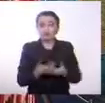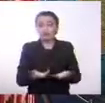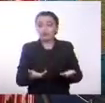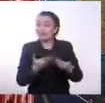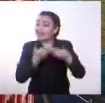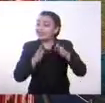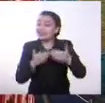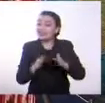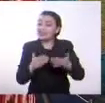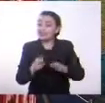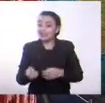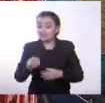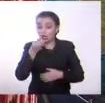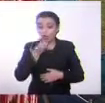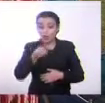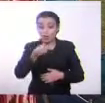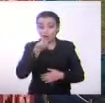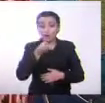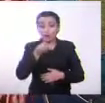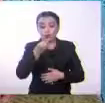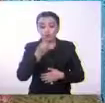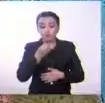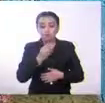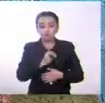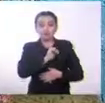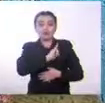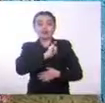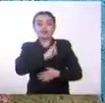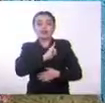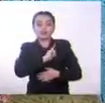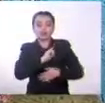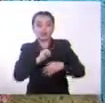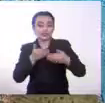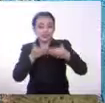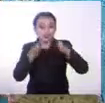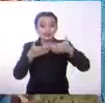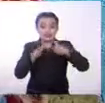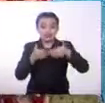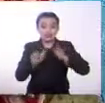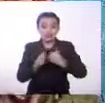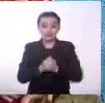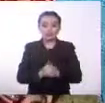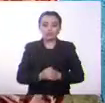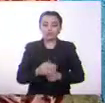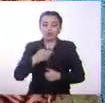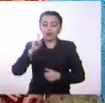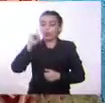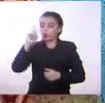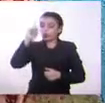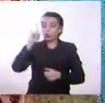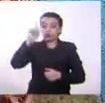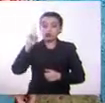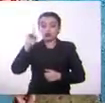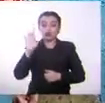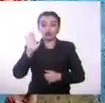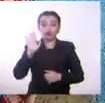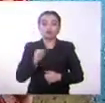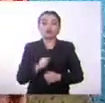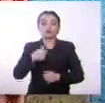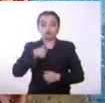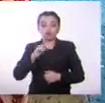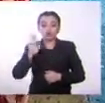identidad, ¿no? De ese país. Yo tengo un familiar que me ha contado de que cuando él llegó a Estados